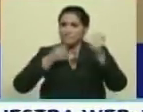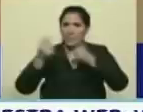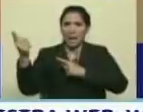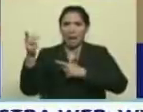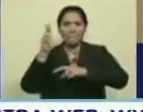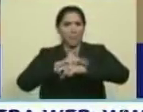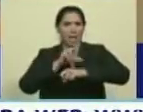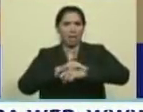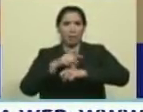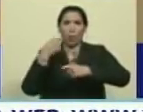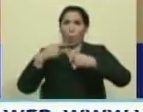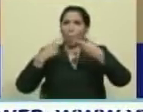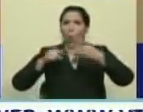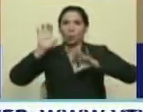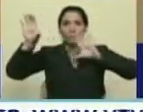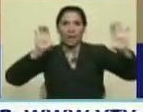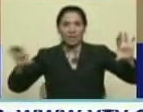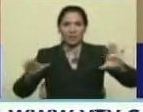los países,